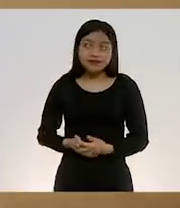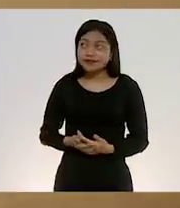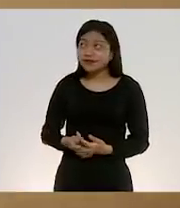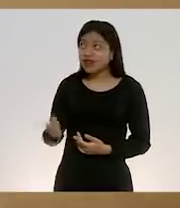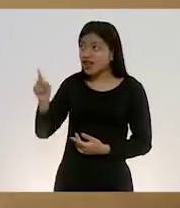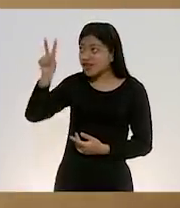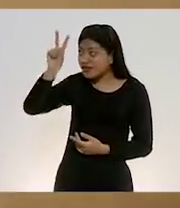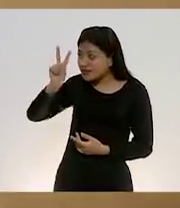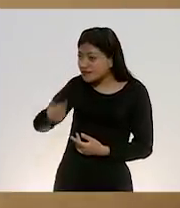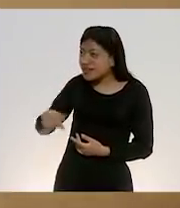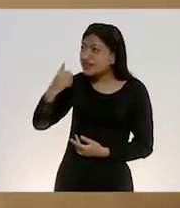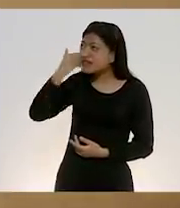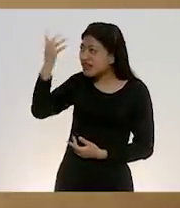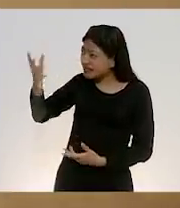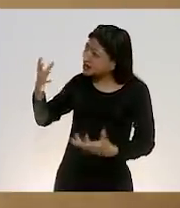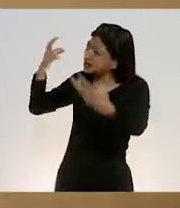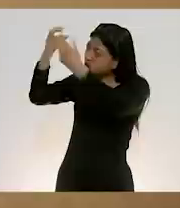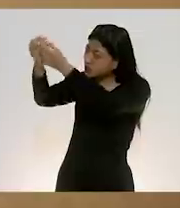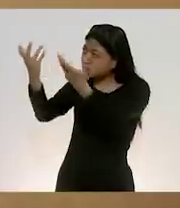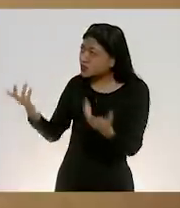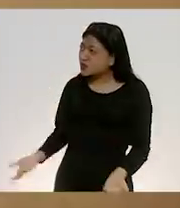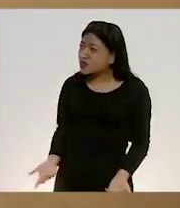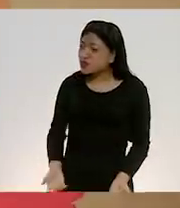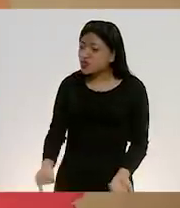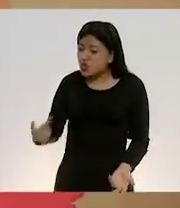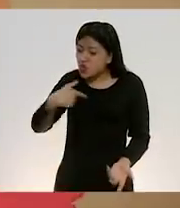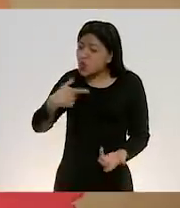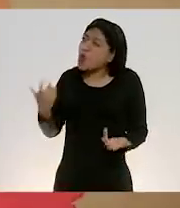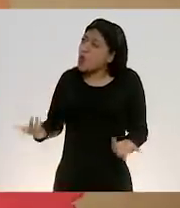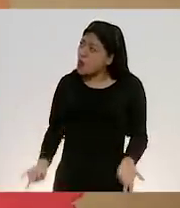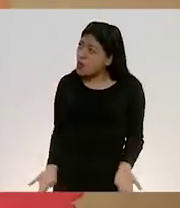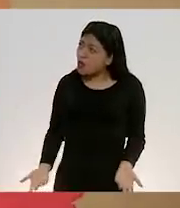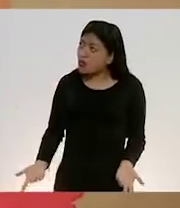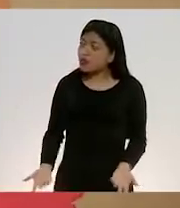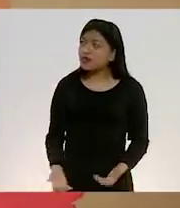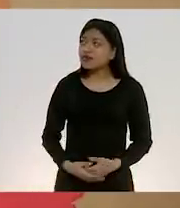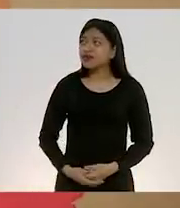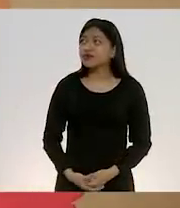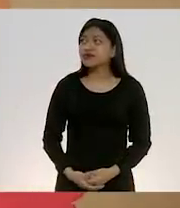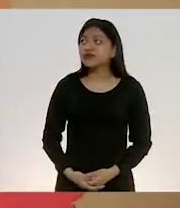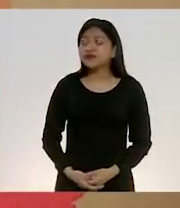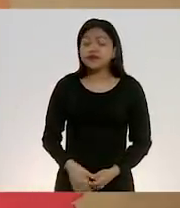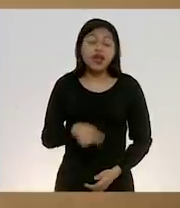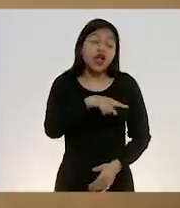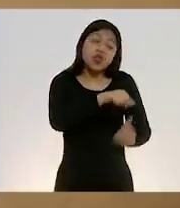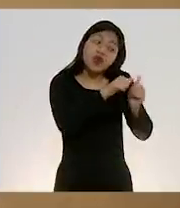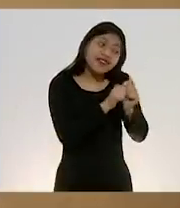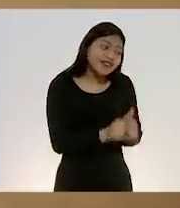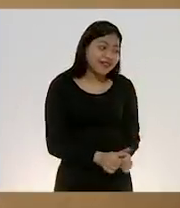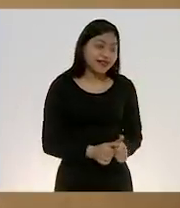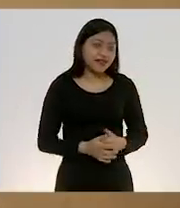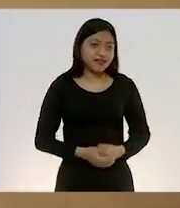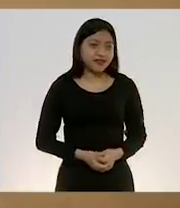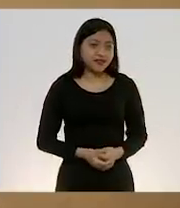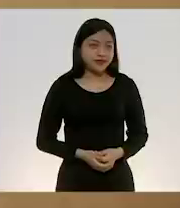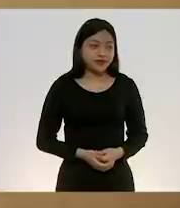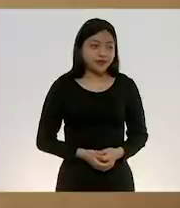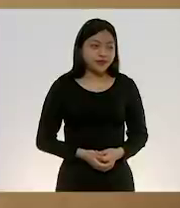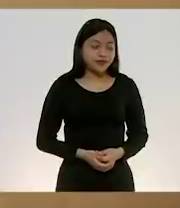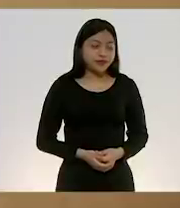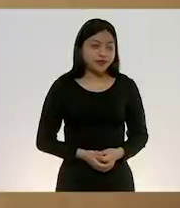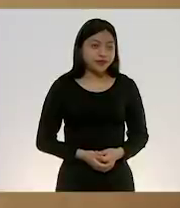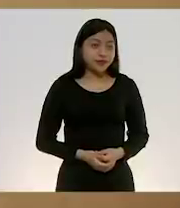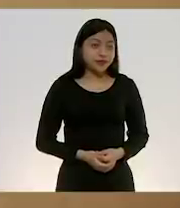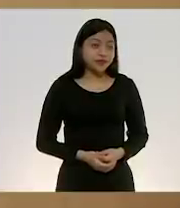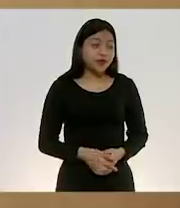Hachwaha. Yana bingetel. Kushtunete no. Teche, yanapatal waye. Okin